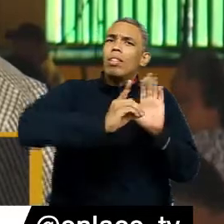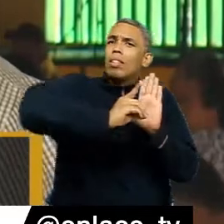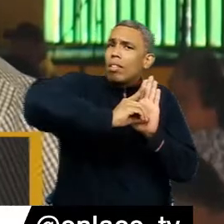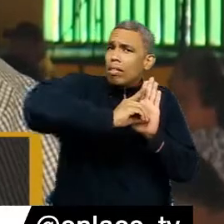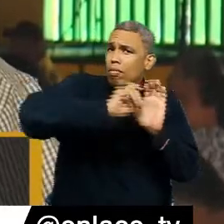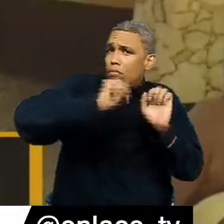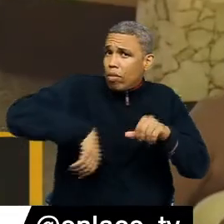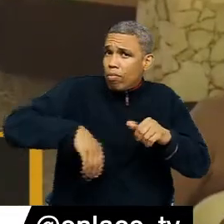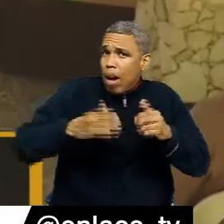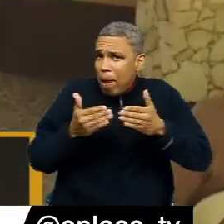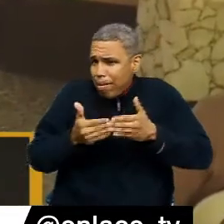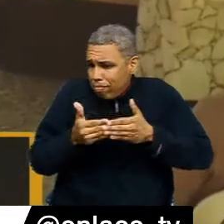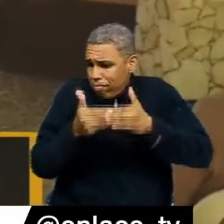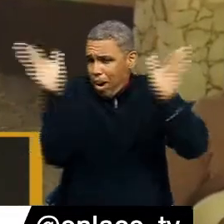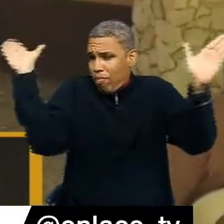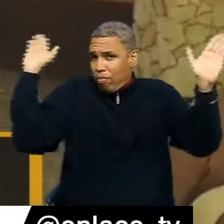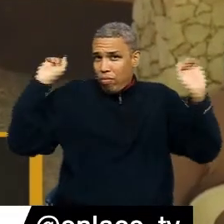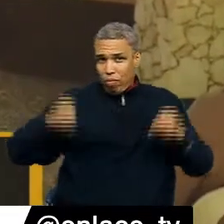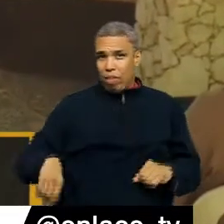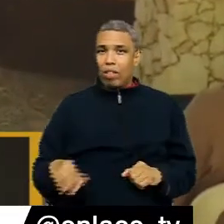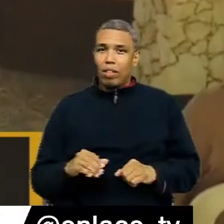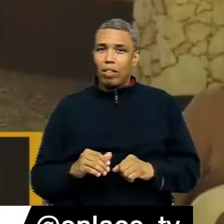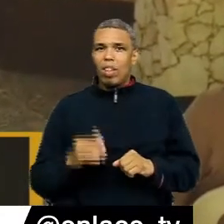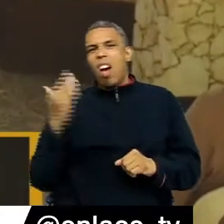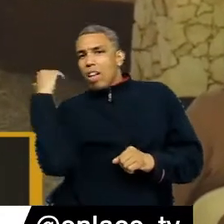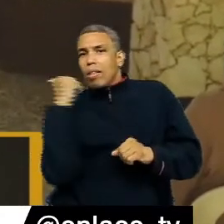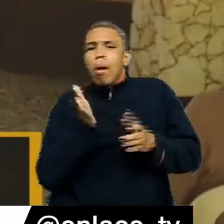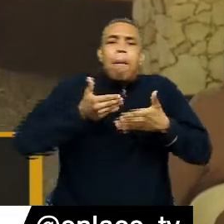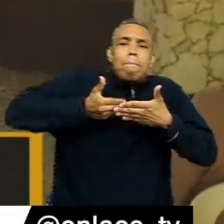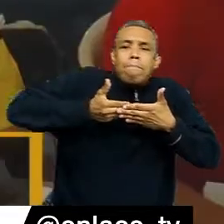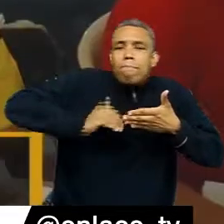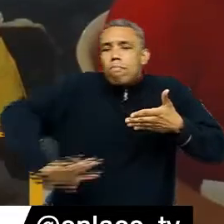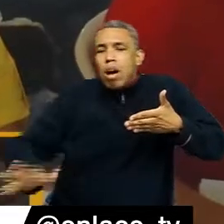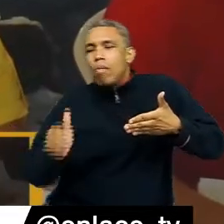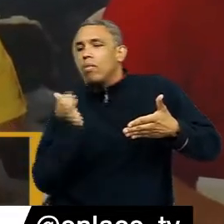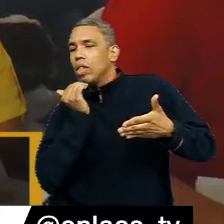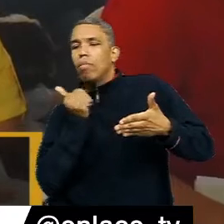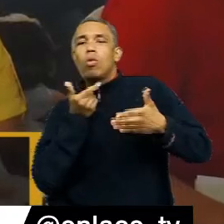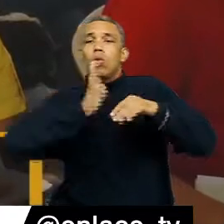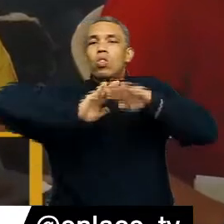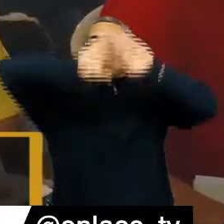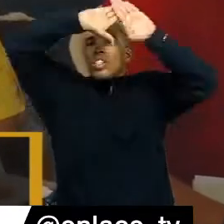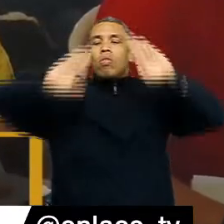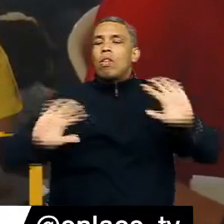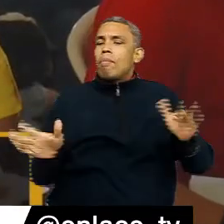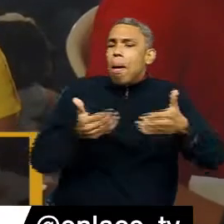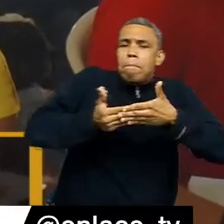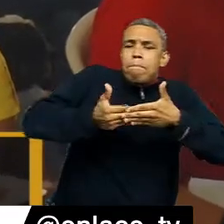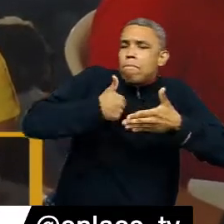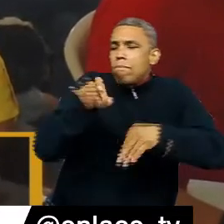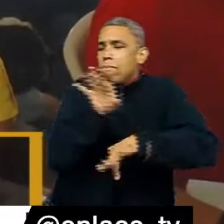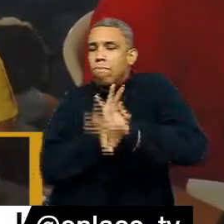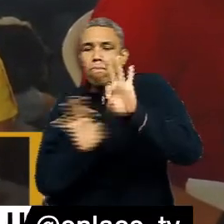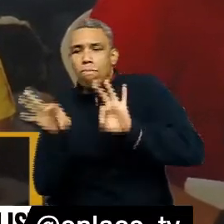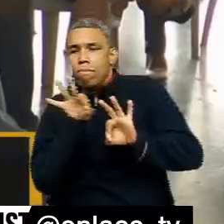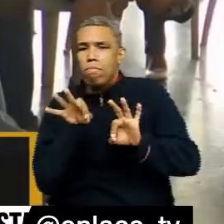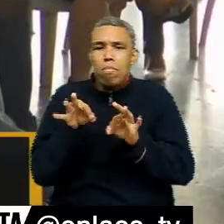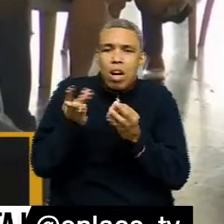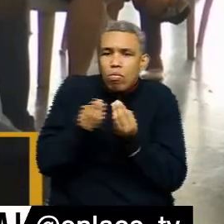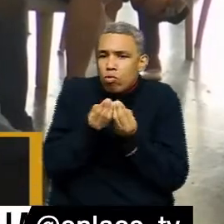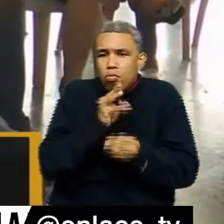viene dándole vía libre a todo el municipio, igualmente a todos los municipios cercanos, pues esto va a ser un poco más